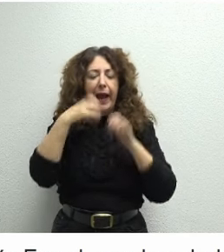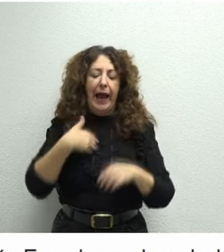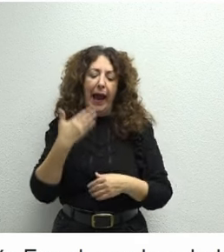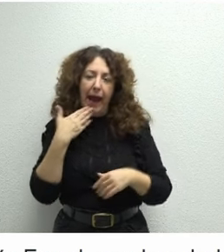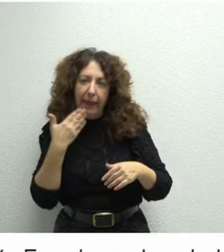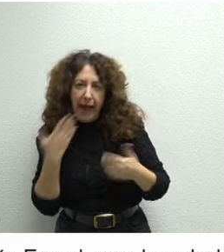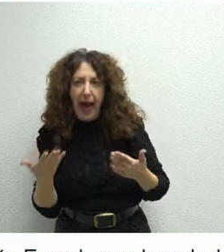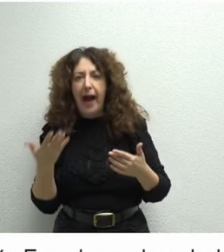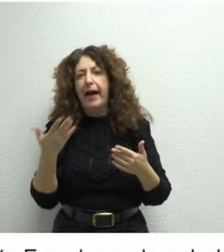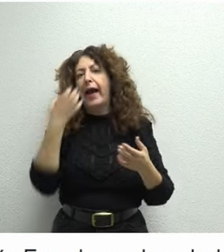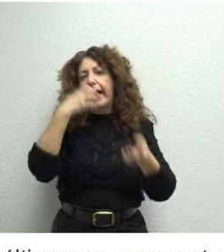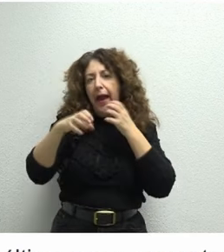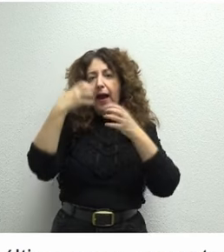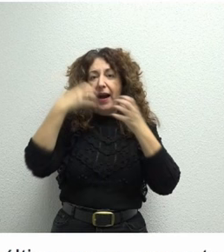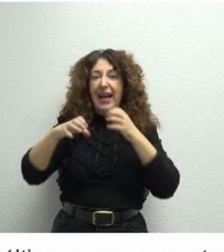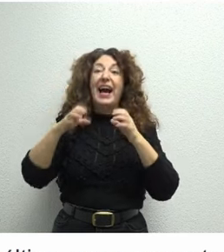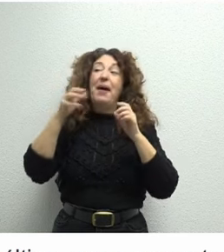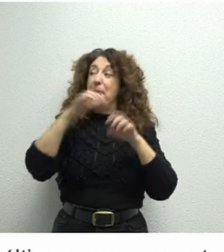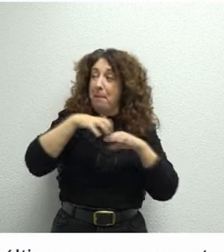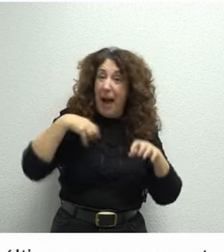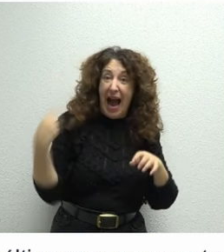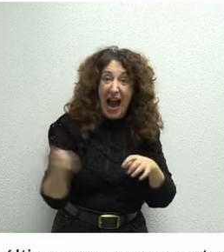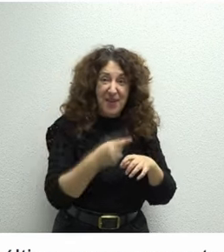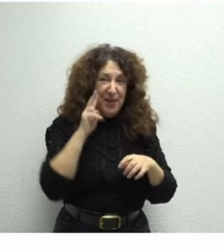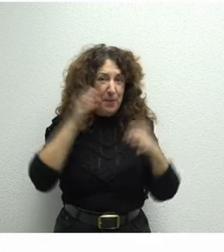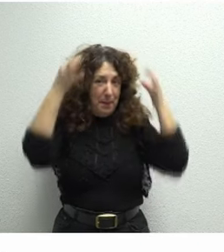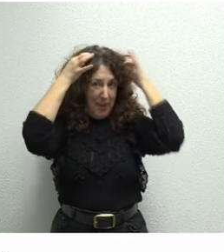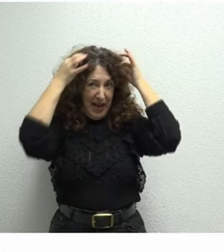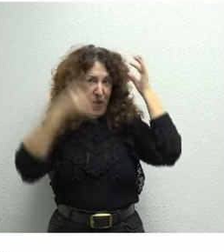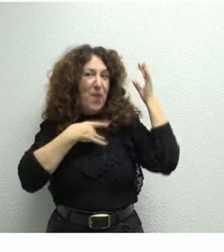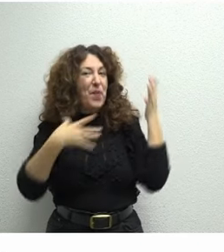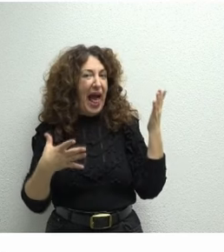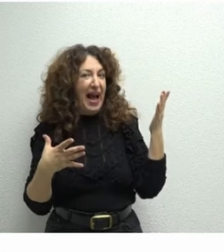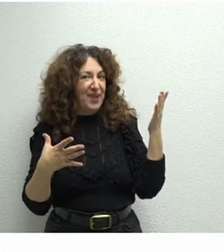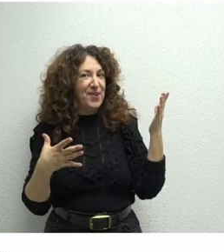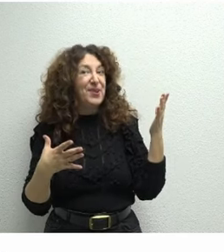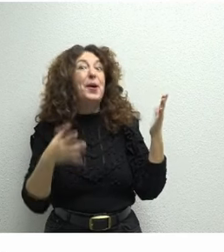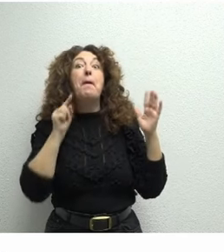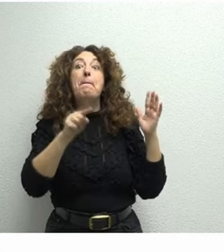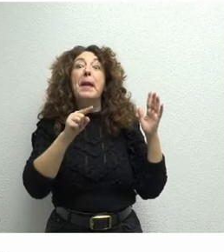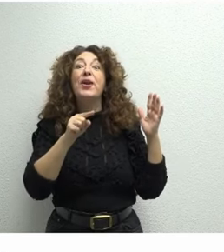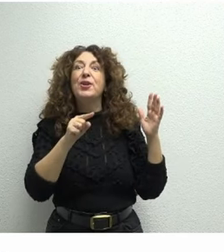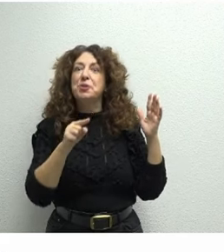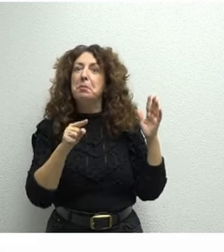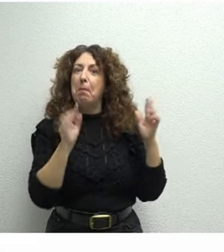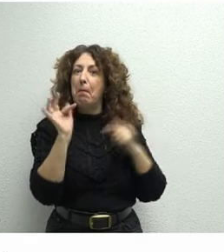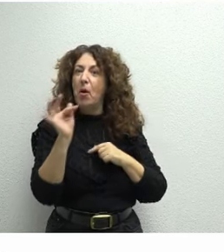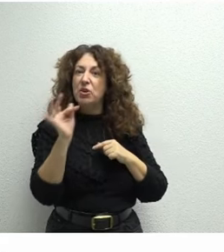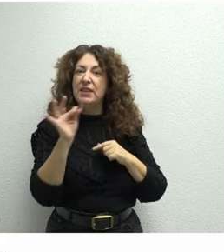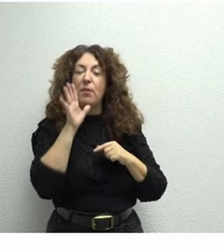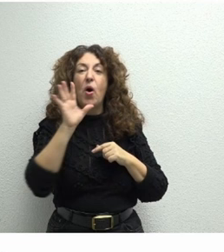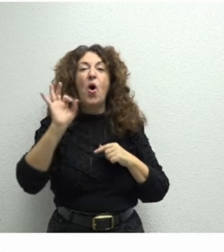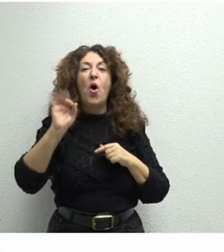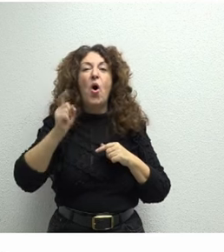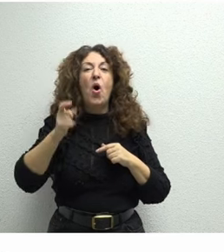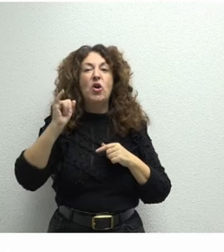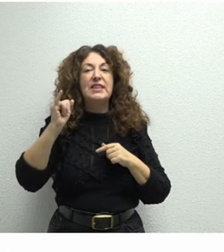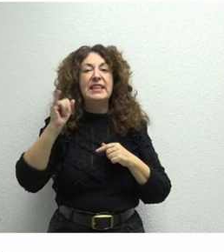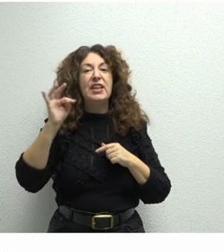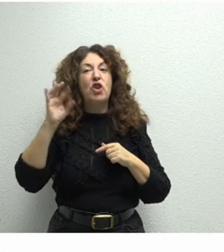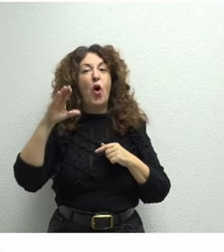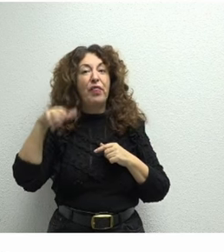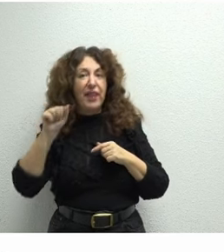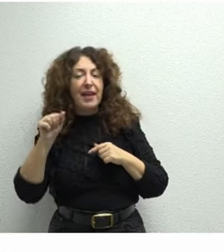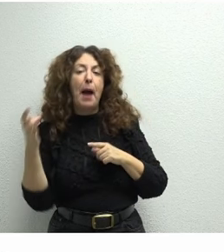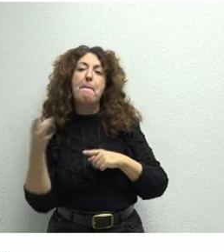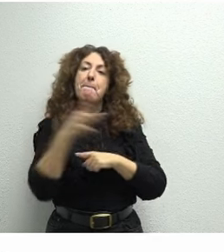pero también eso puede tener una cuestión eh positiva no y es que la oxitocina está ganando la batalla la testosterona y a lo